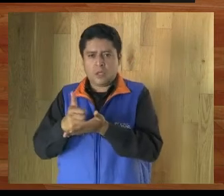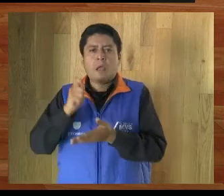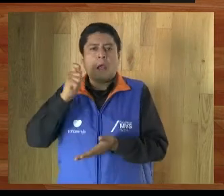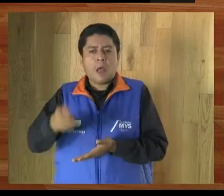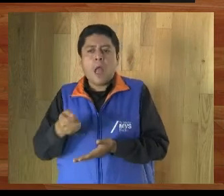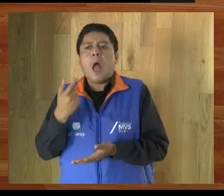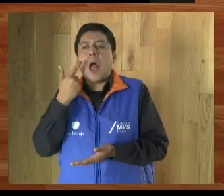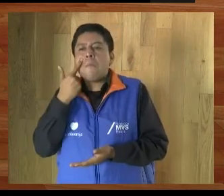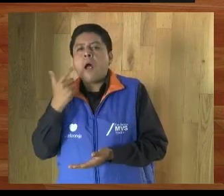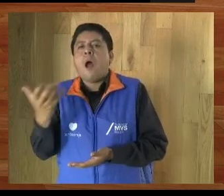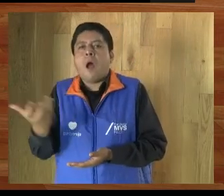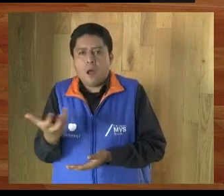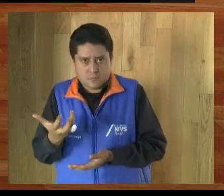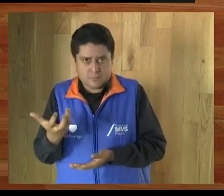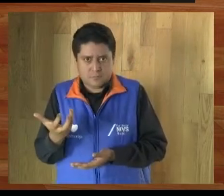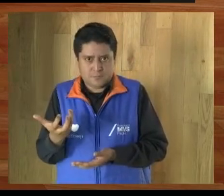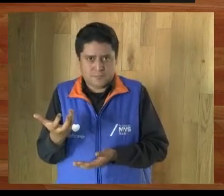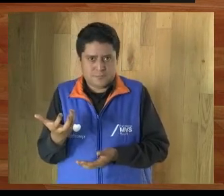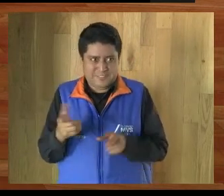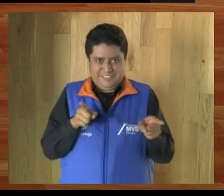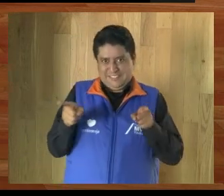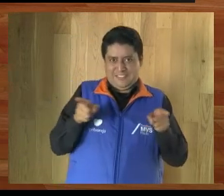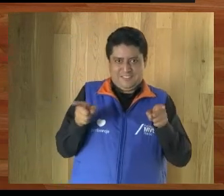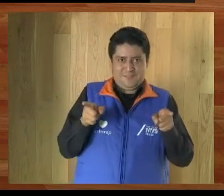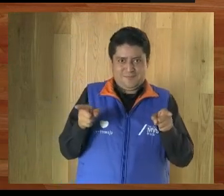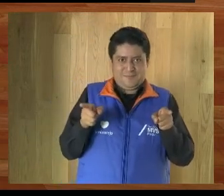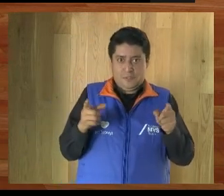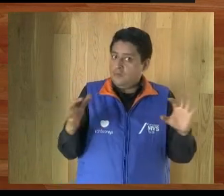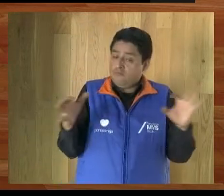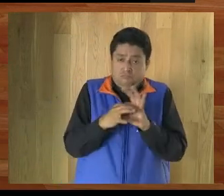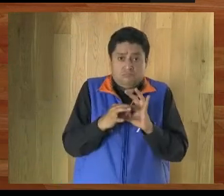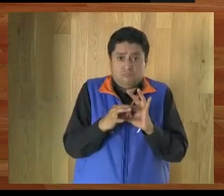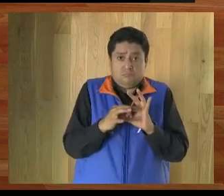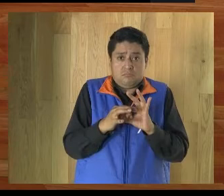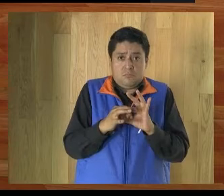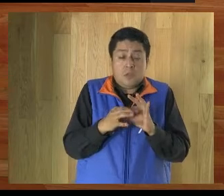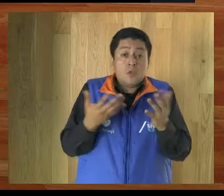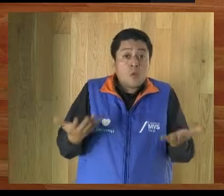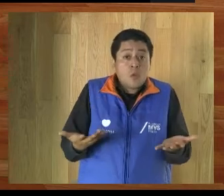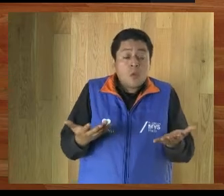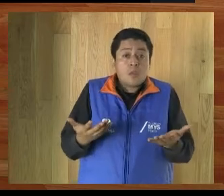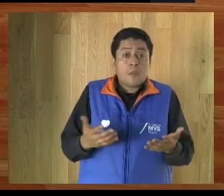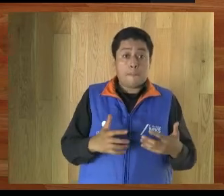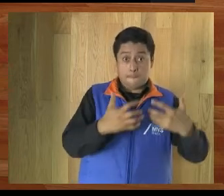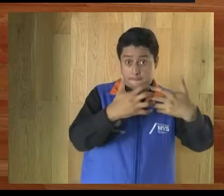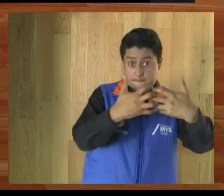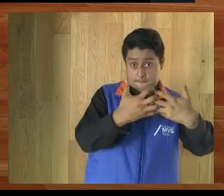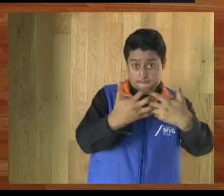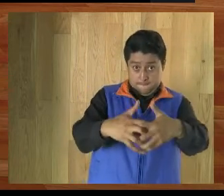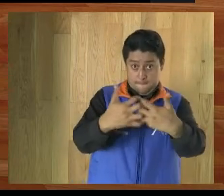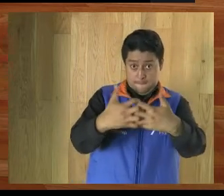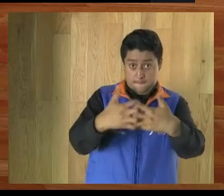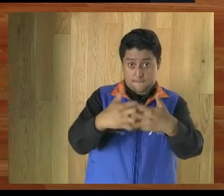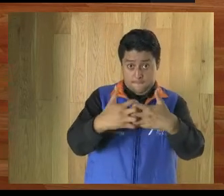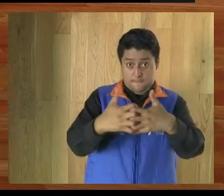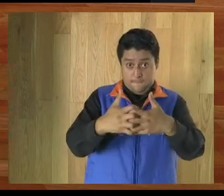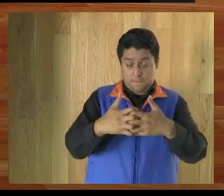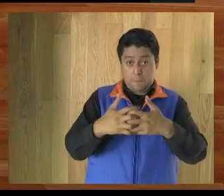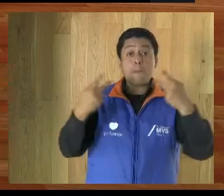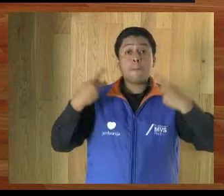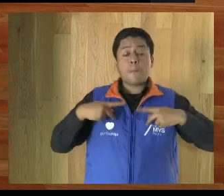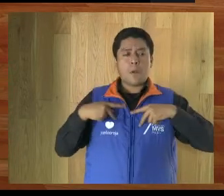Pero al final, como veíamos en cómo se genera la reputación, la percepción que tienen los grupos de interés está